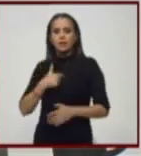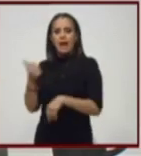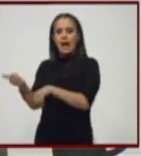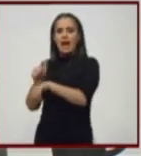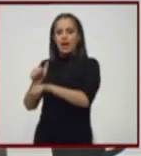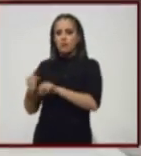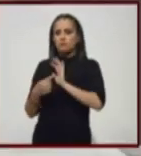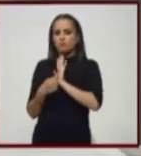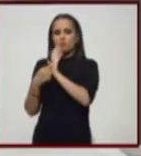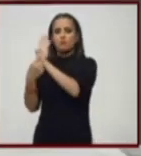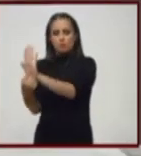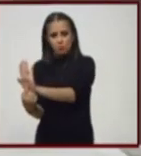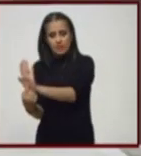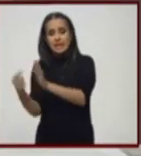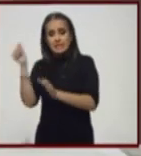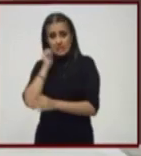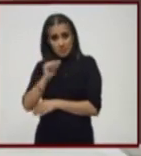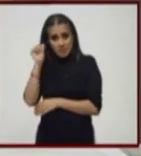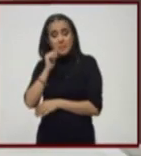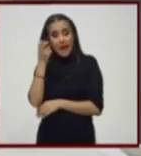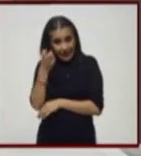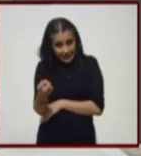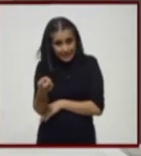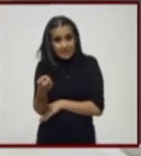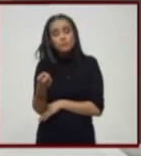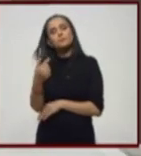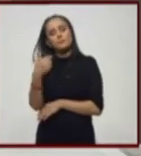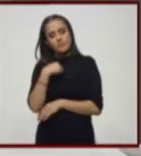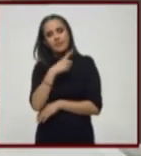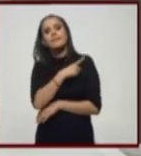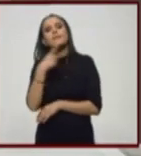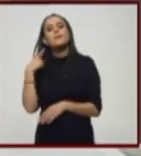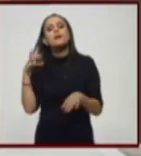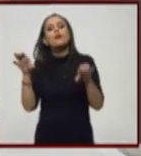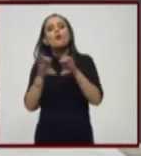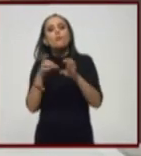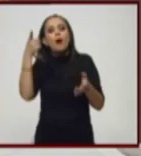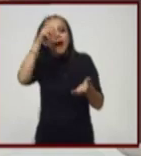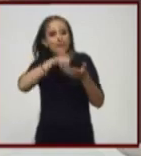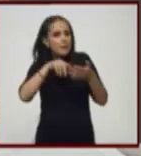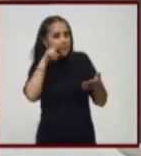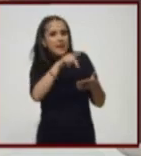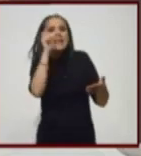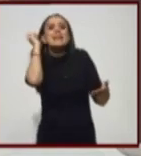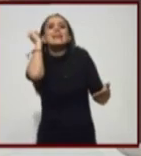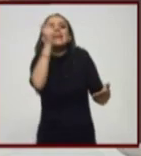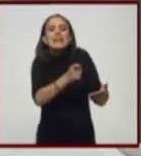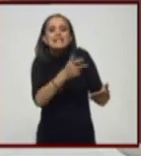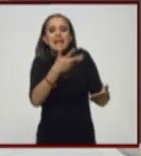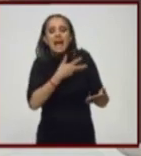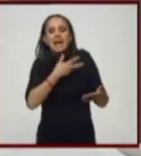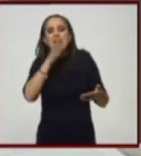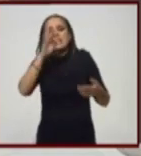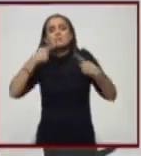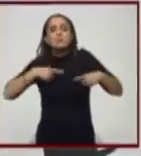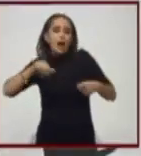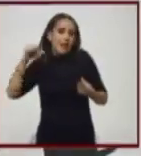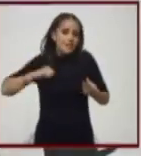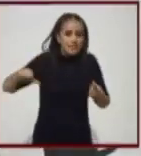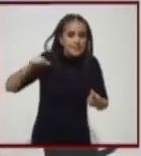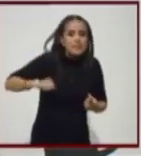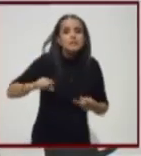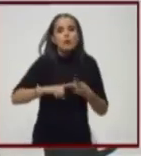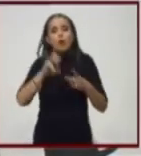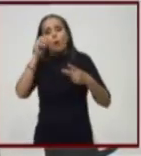en los que me involucro procuro que haya un algo o un mucho de ello sean personajes de épocas sean